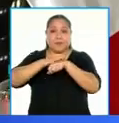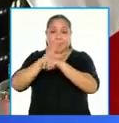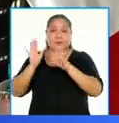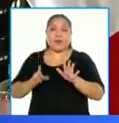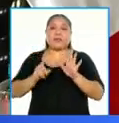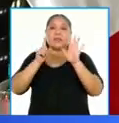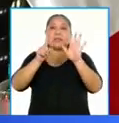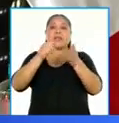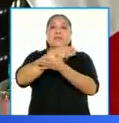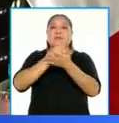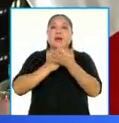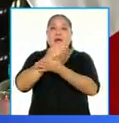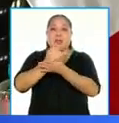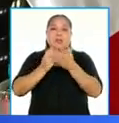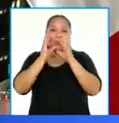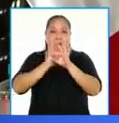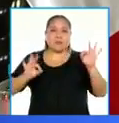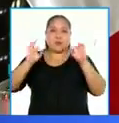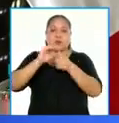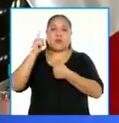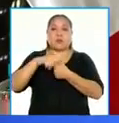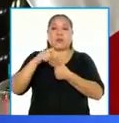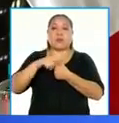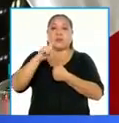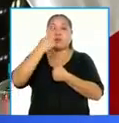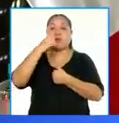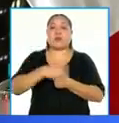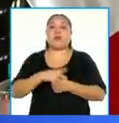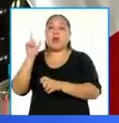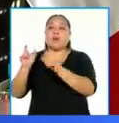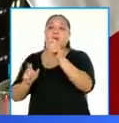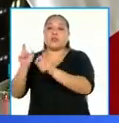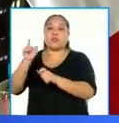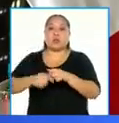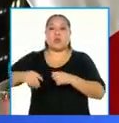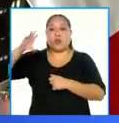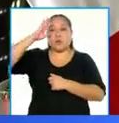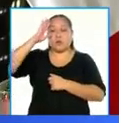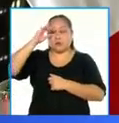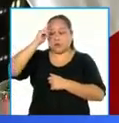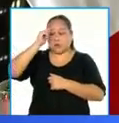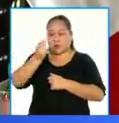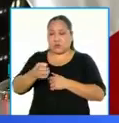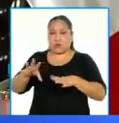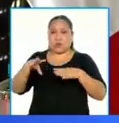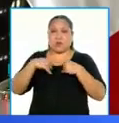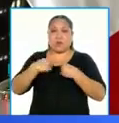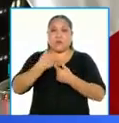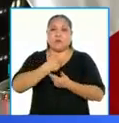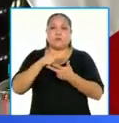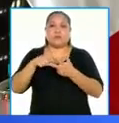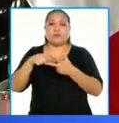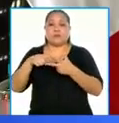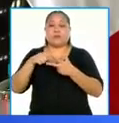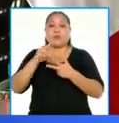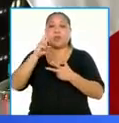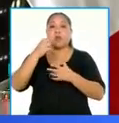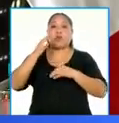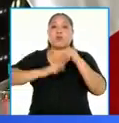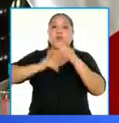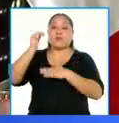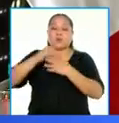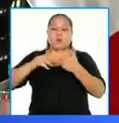6 ejes fundamentales. El primer eje es nuestra gente, ¿no? La policía que se reconoce a sí misma. El segundo es nuestra infraestructura,